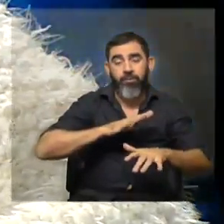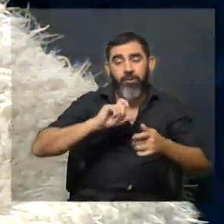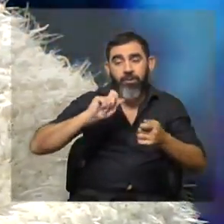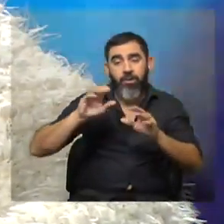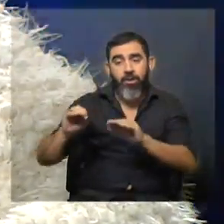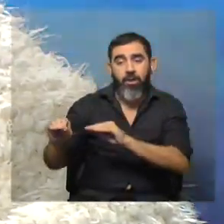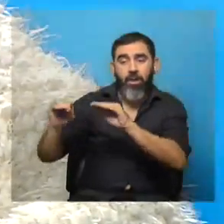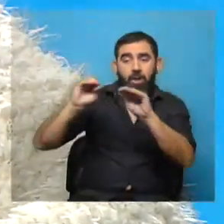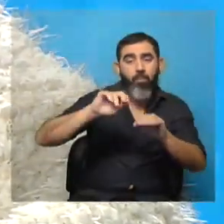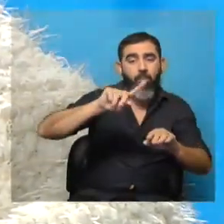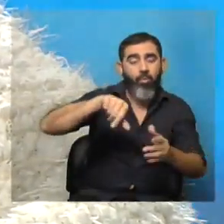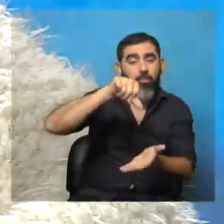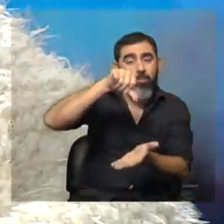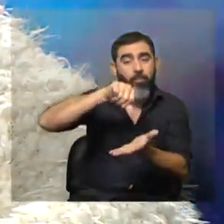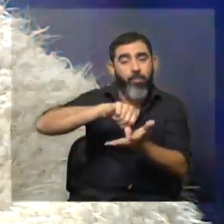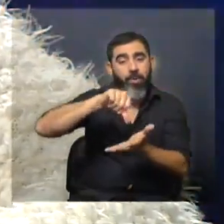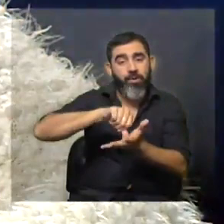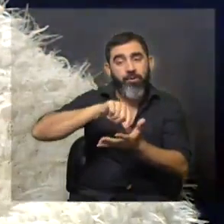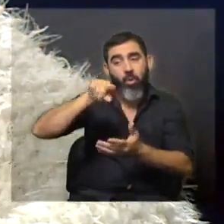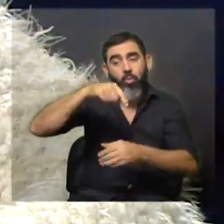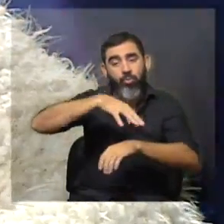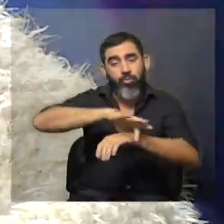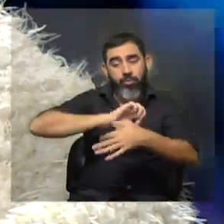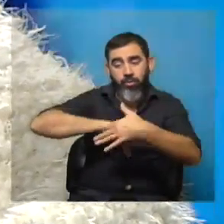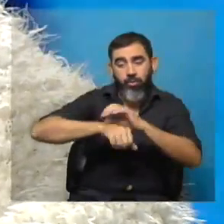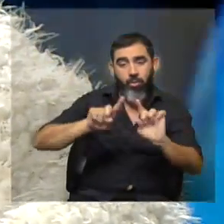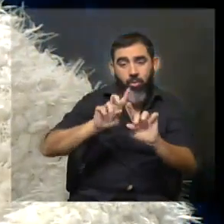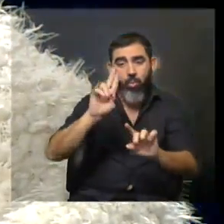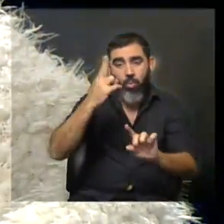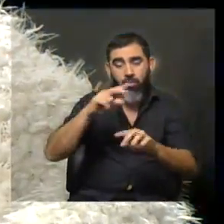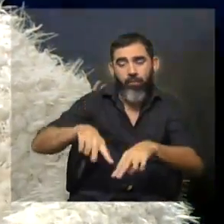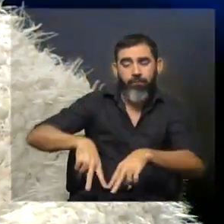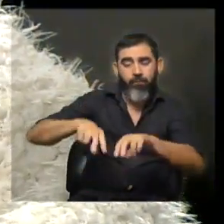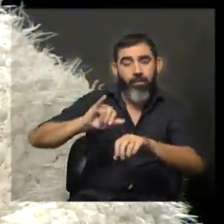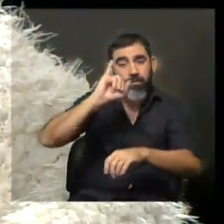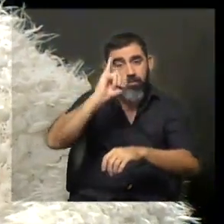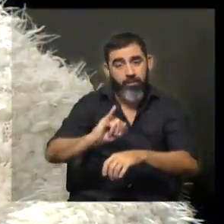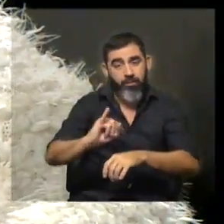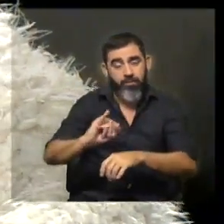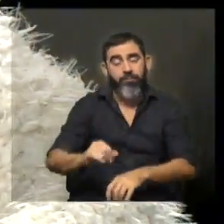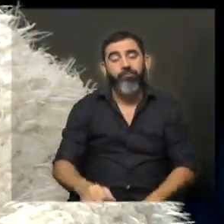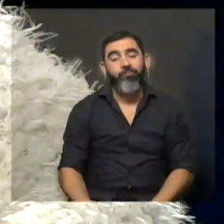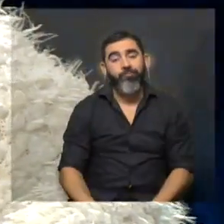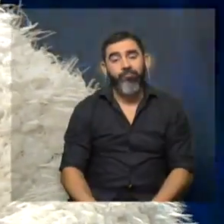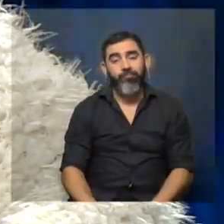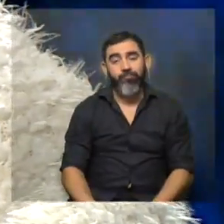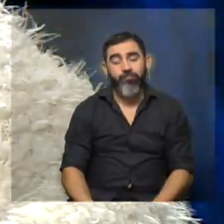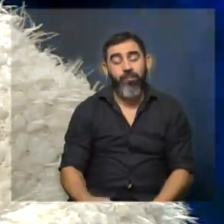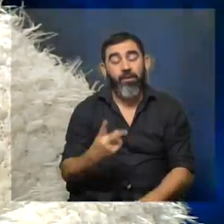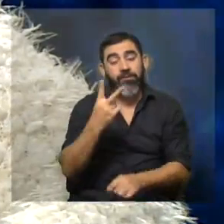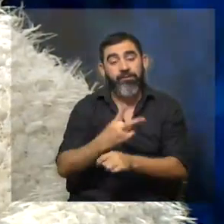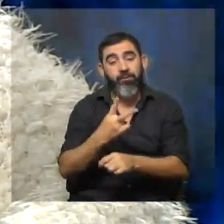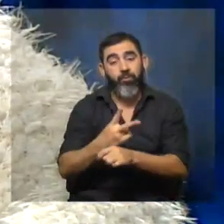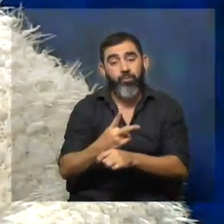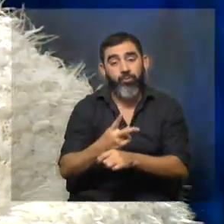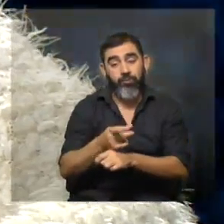a otros países donde otros paleontólogos que no eran uruguayos lo habían estudiado. Eso en primer lugar. Y segundo, que